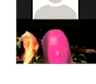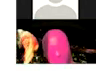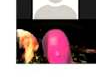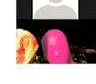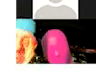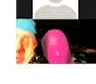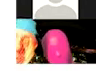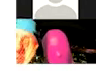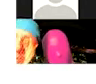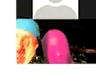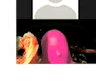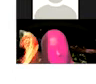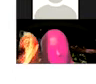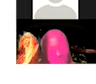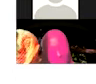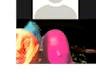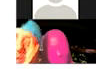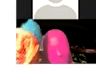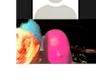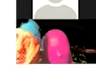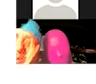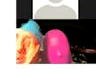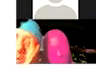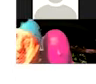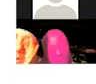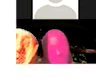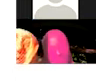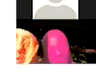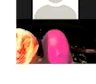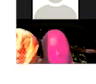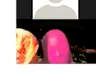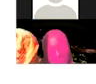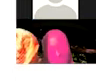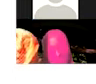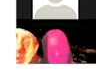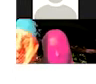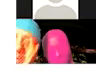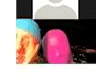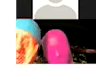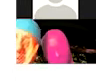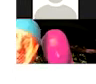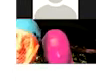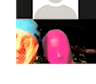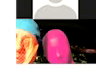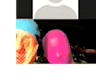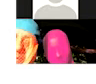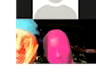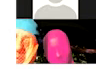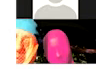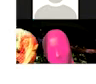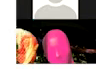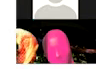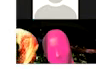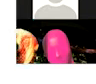muchos roncos culturales, consullido, ahogado. Y sí, hacemos desde